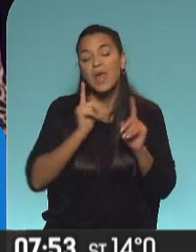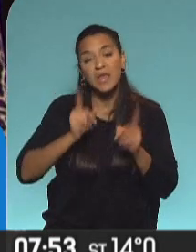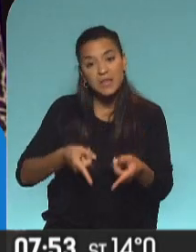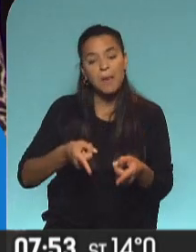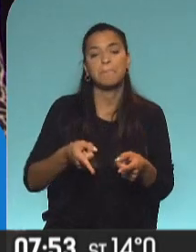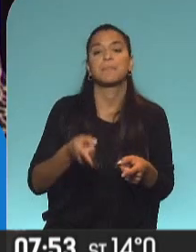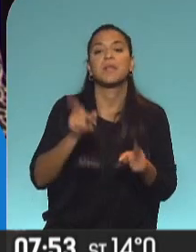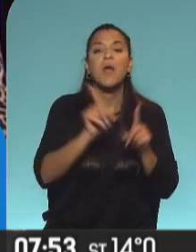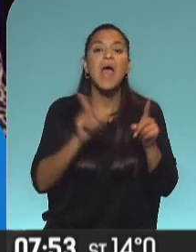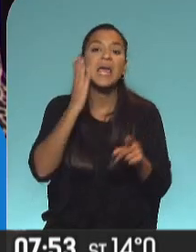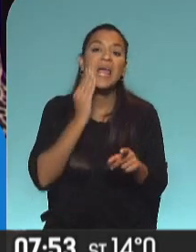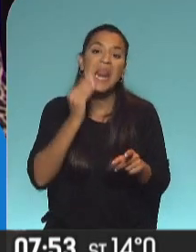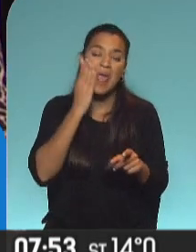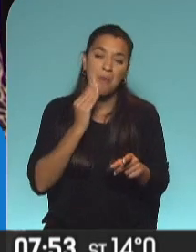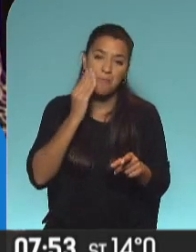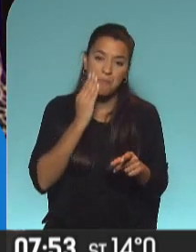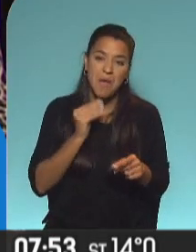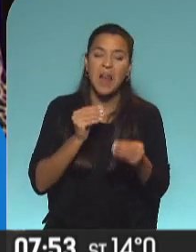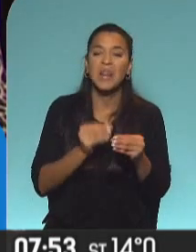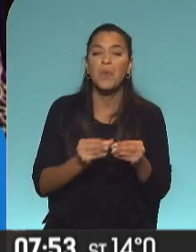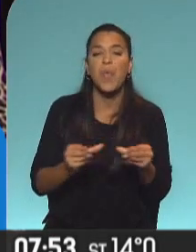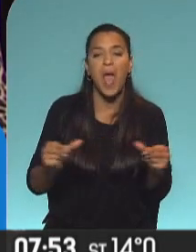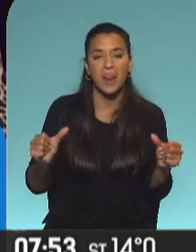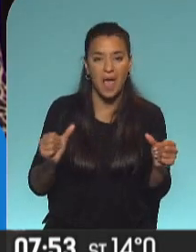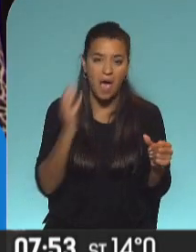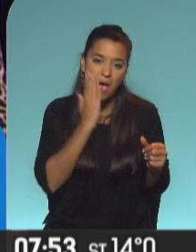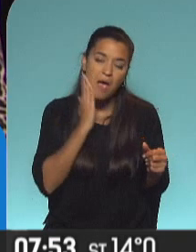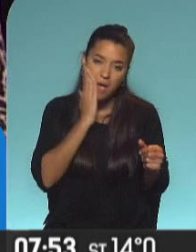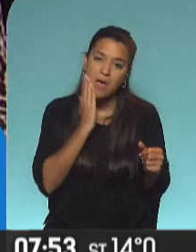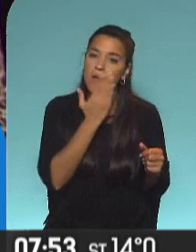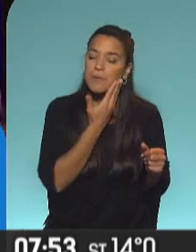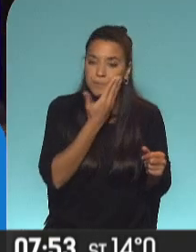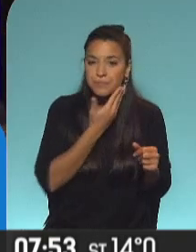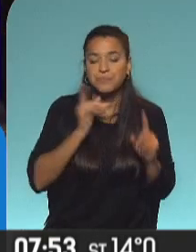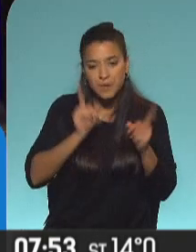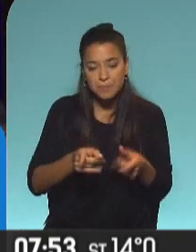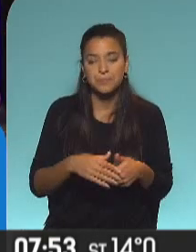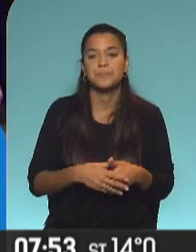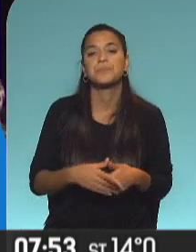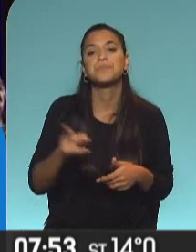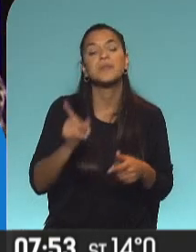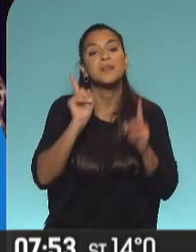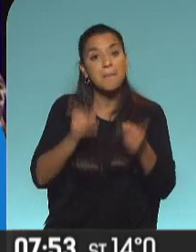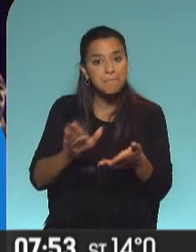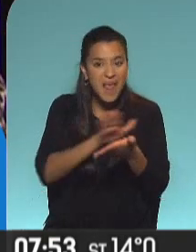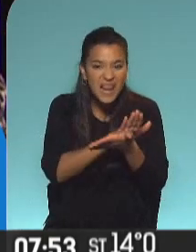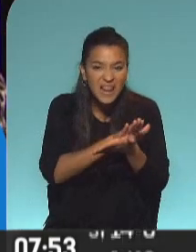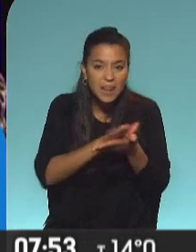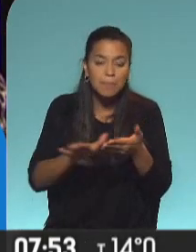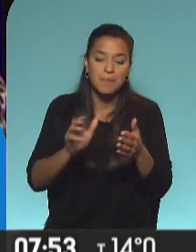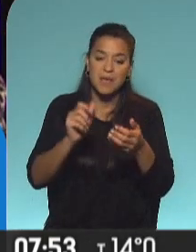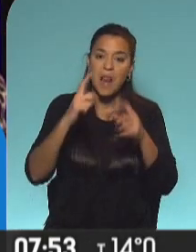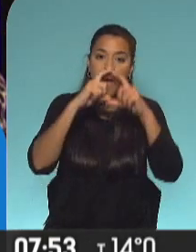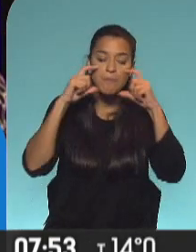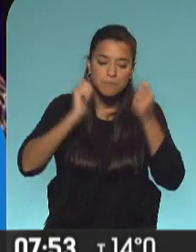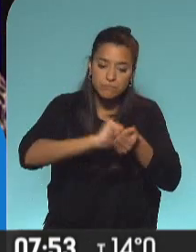recomendable usar alguna crema hidratante liviana. Y también hacemos hincapié en la higiene del